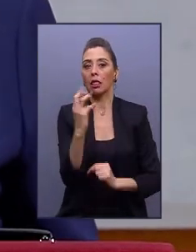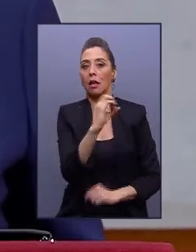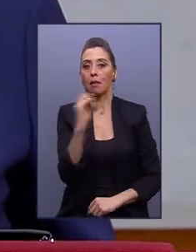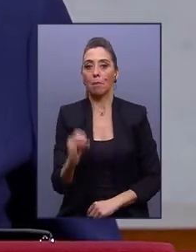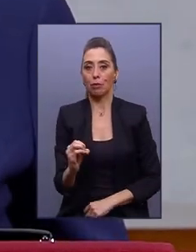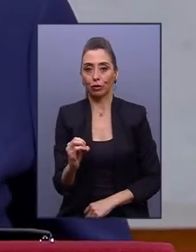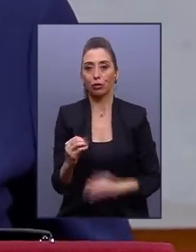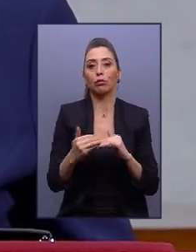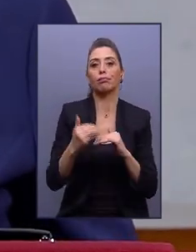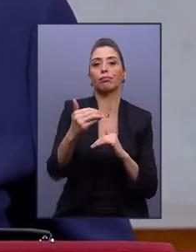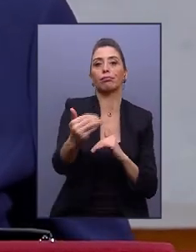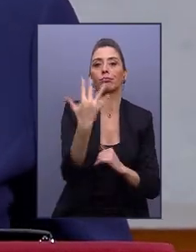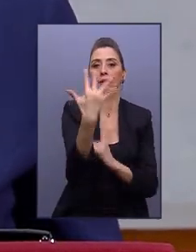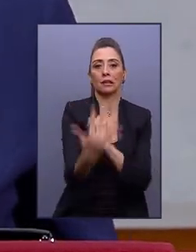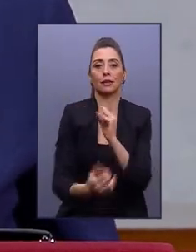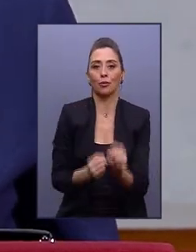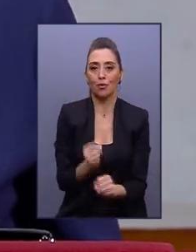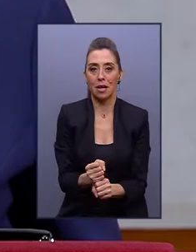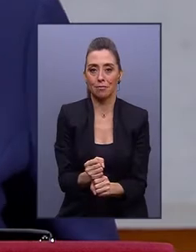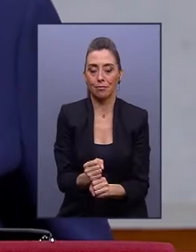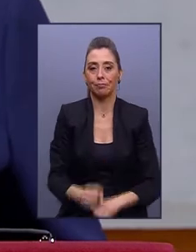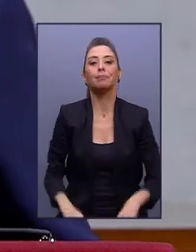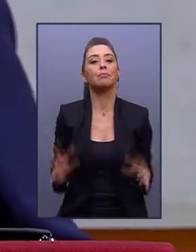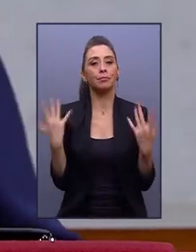30%, en los próximos 5 años.